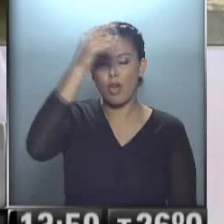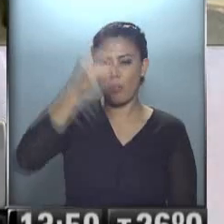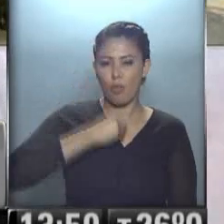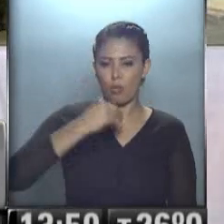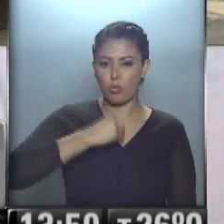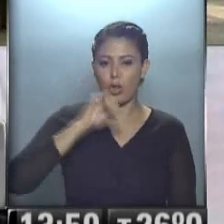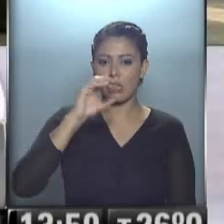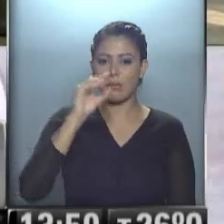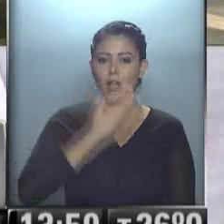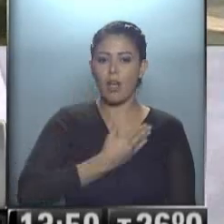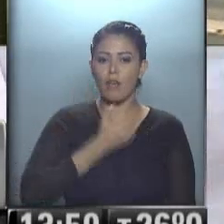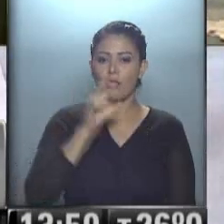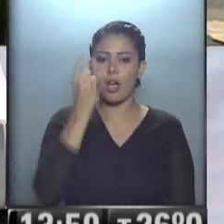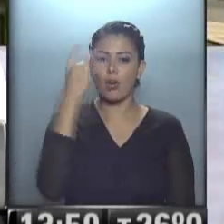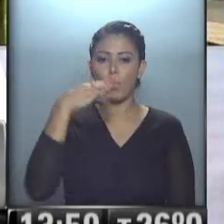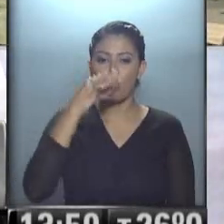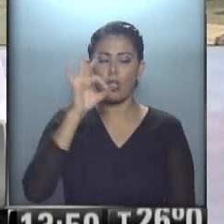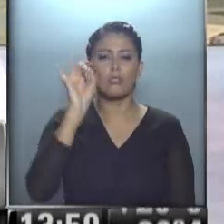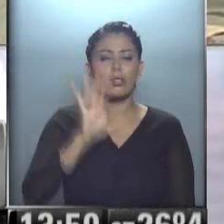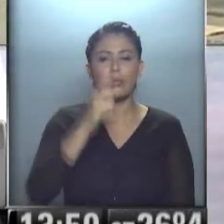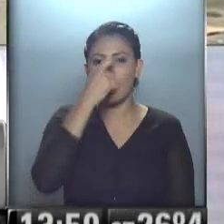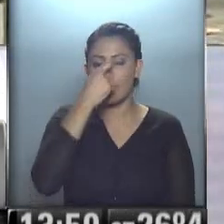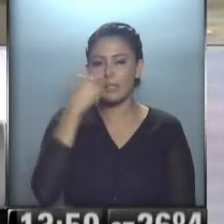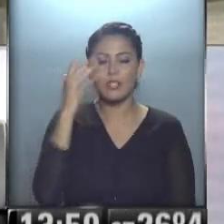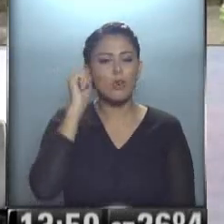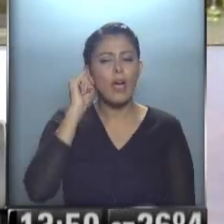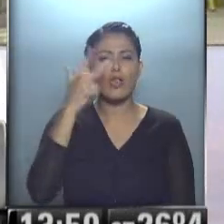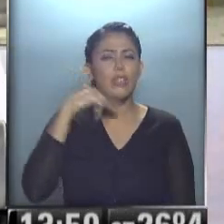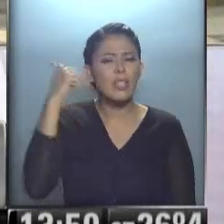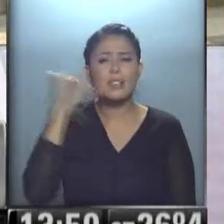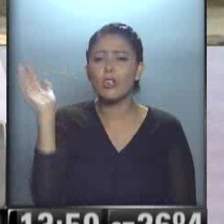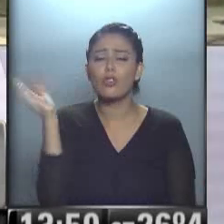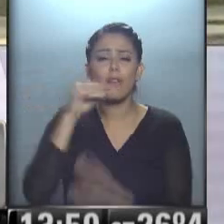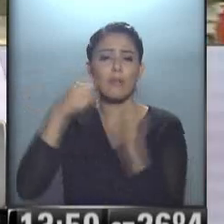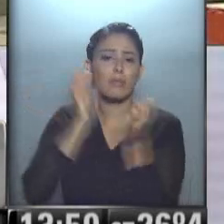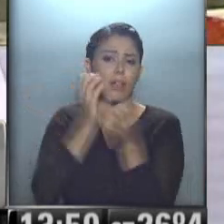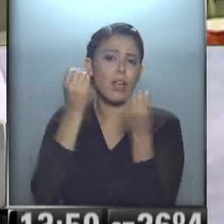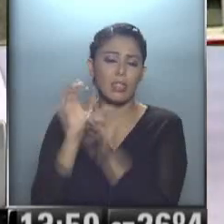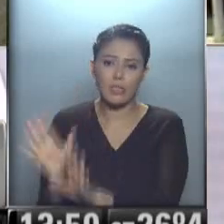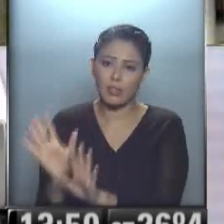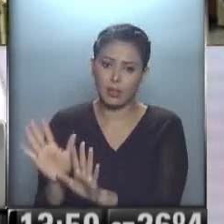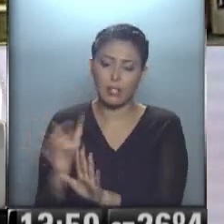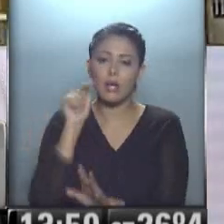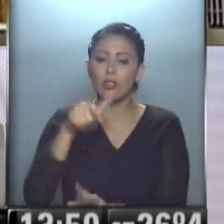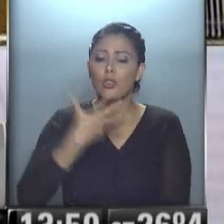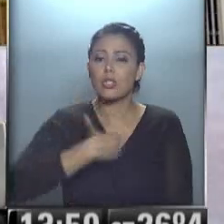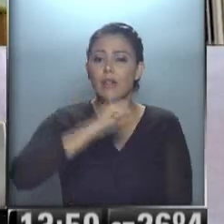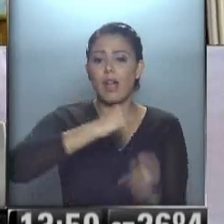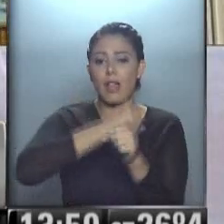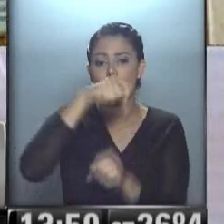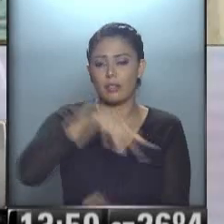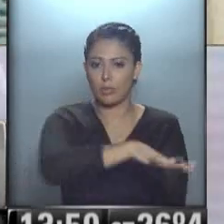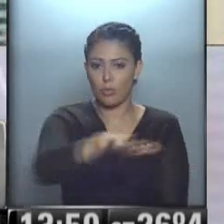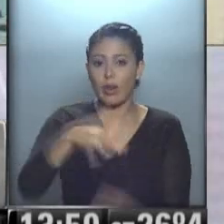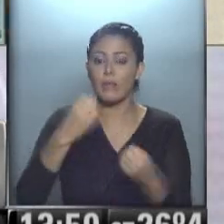Facundo ambrosi tan joven de apenas 25 años con tres hijos y con toda una familia que deja detrás eh serán trasladados hasta este lugar a